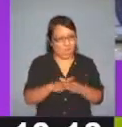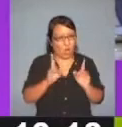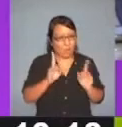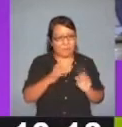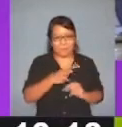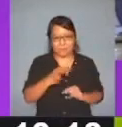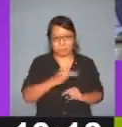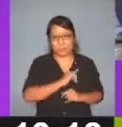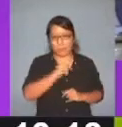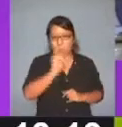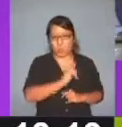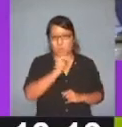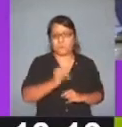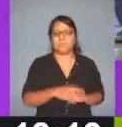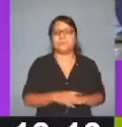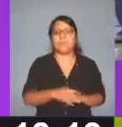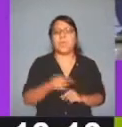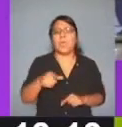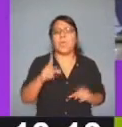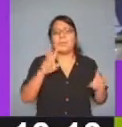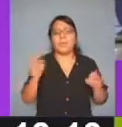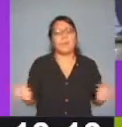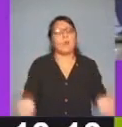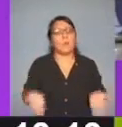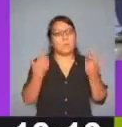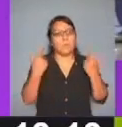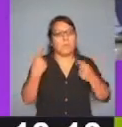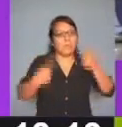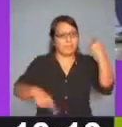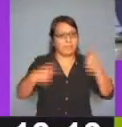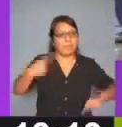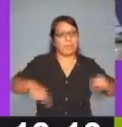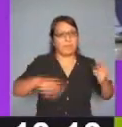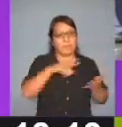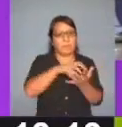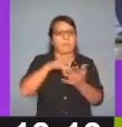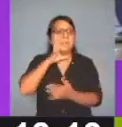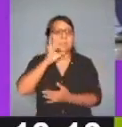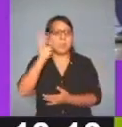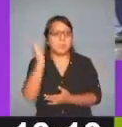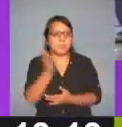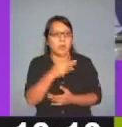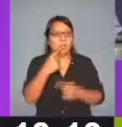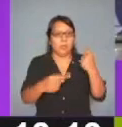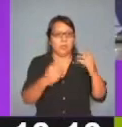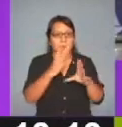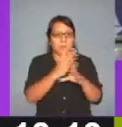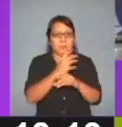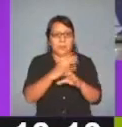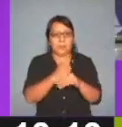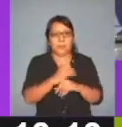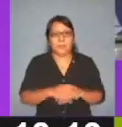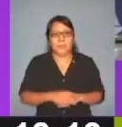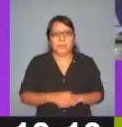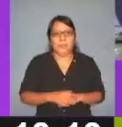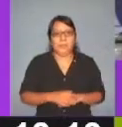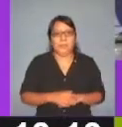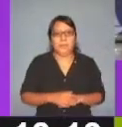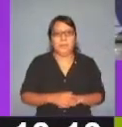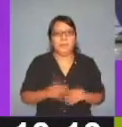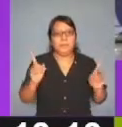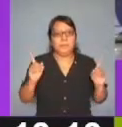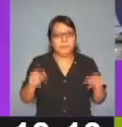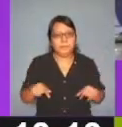confirmando hoy con el aumento de las líneas provinciales en un 50% y Esto fue también este